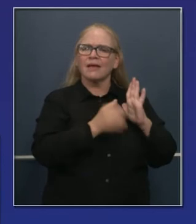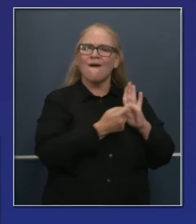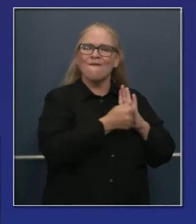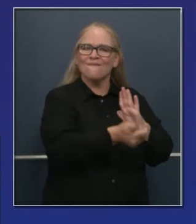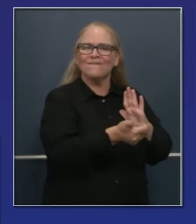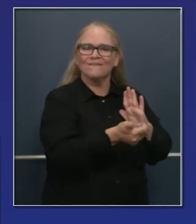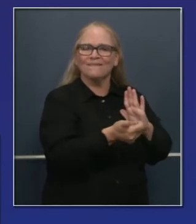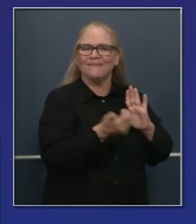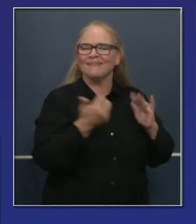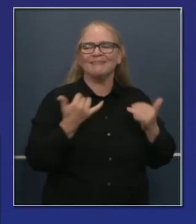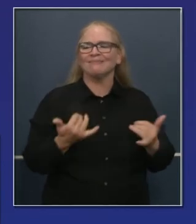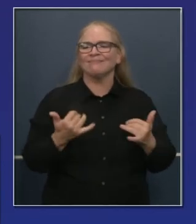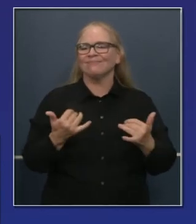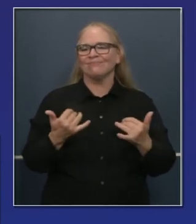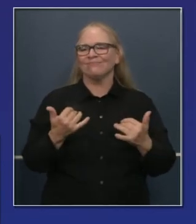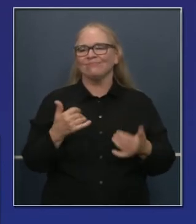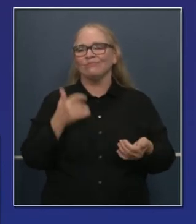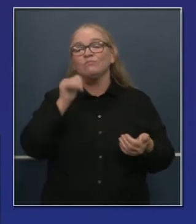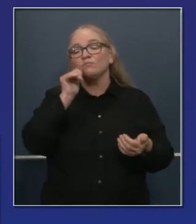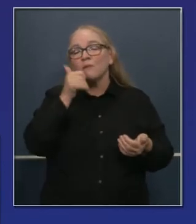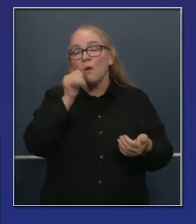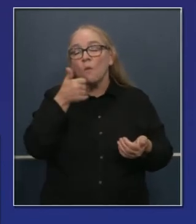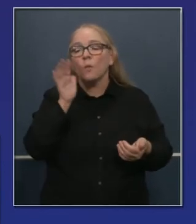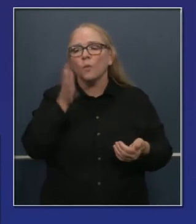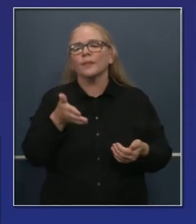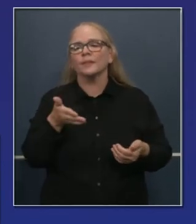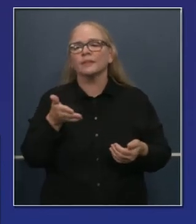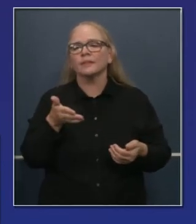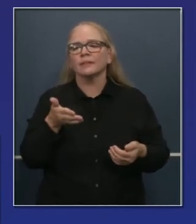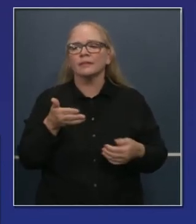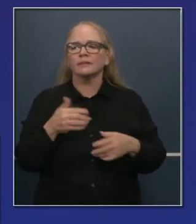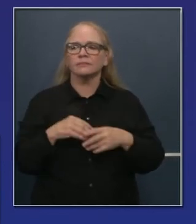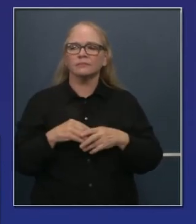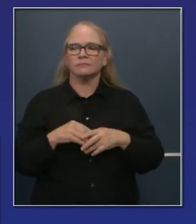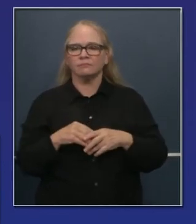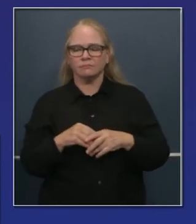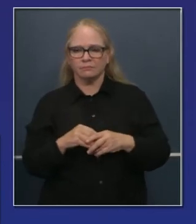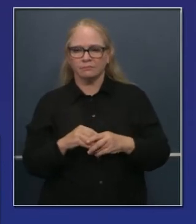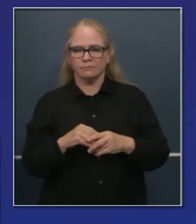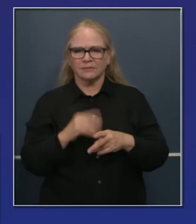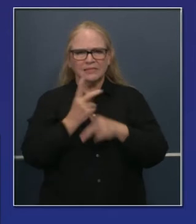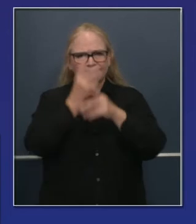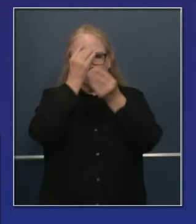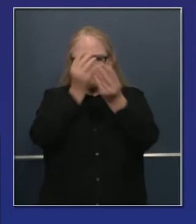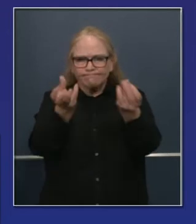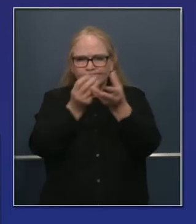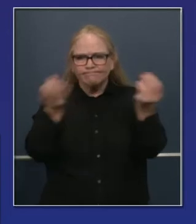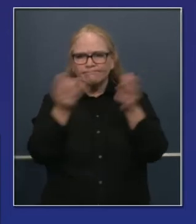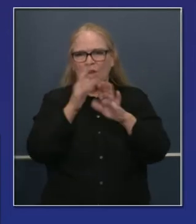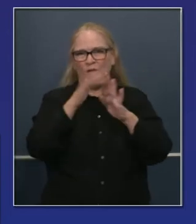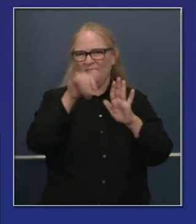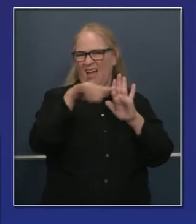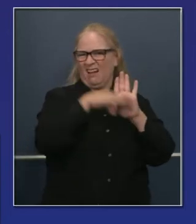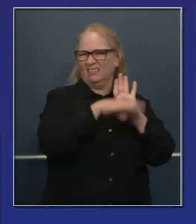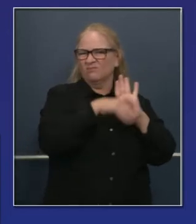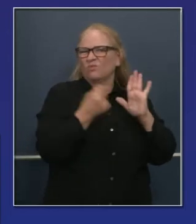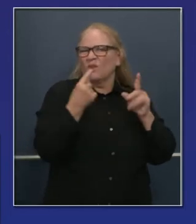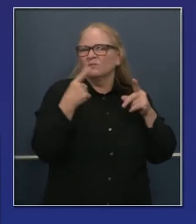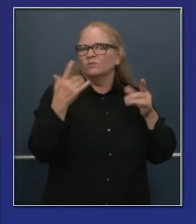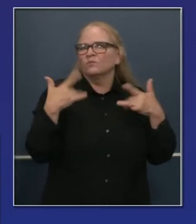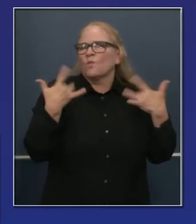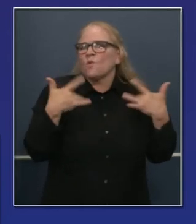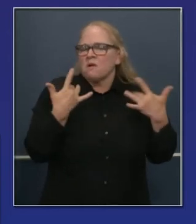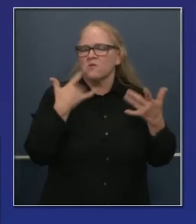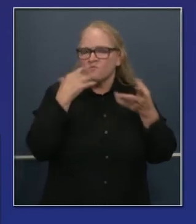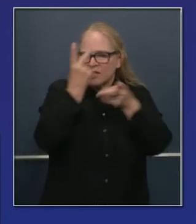retirados de la lista mañana los pondremos al tanto pero es probable que mañana verán que san diego ya estará en la lista para